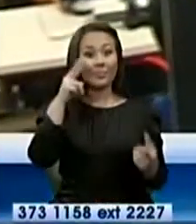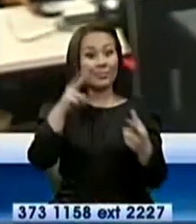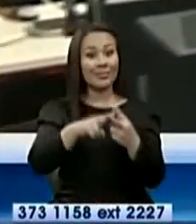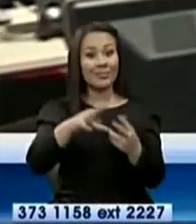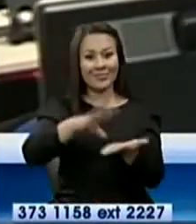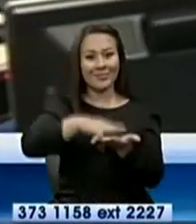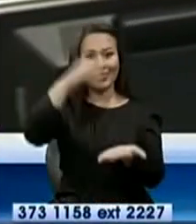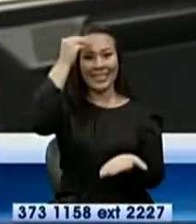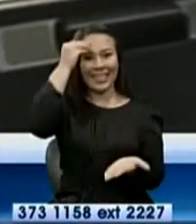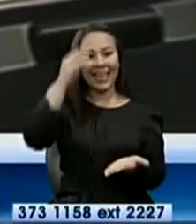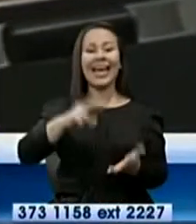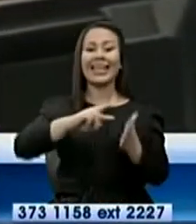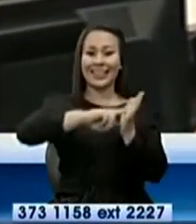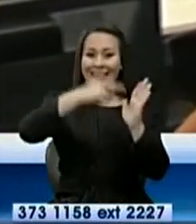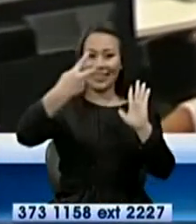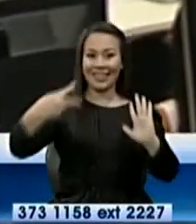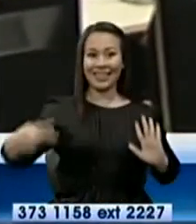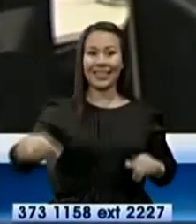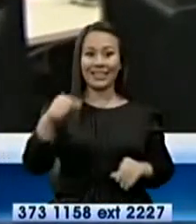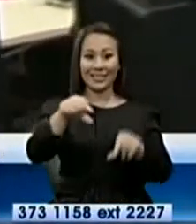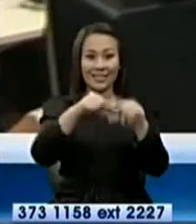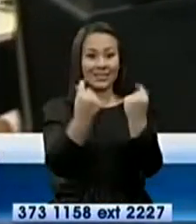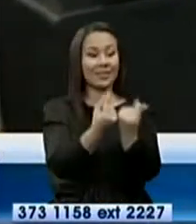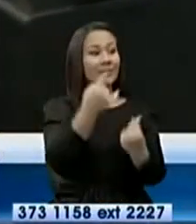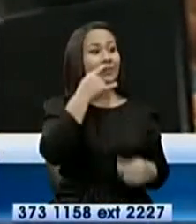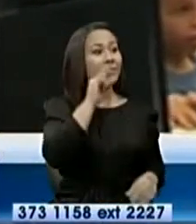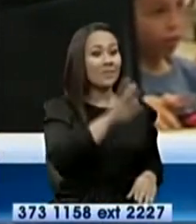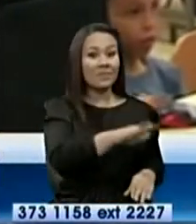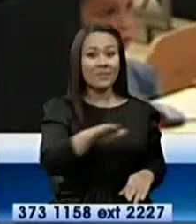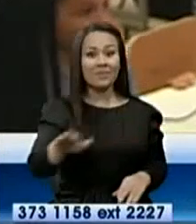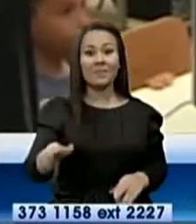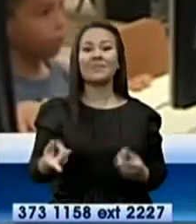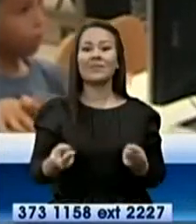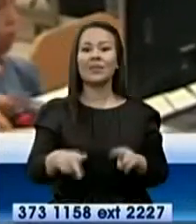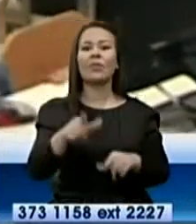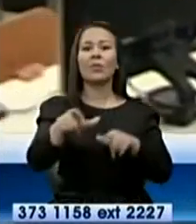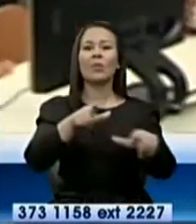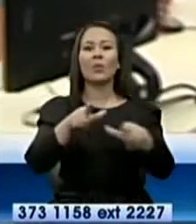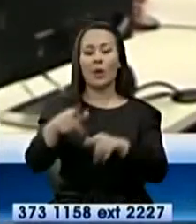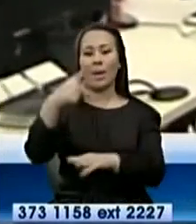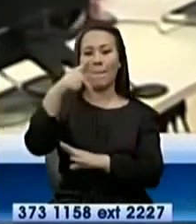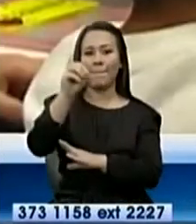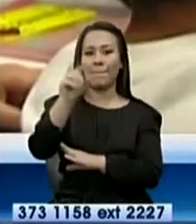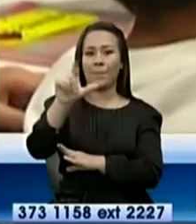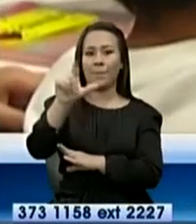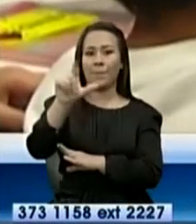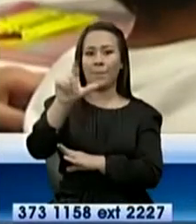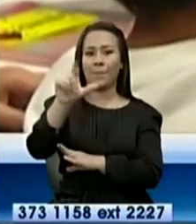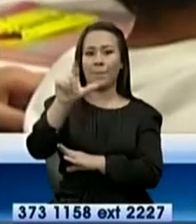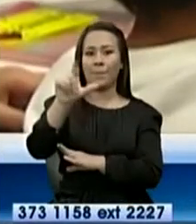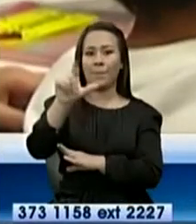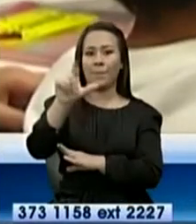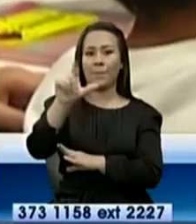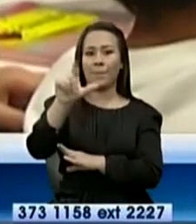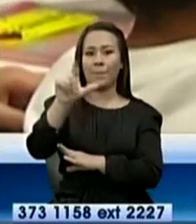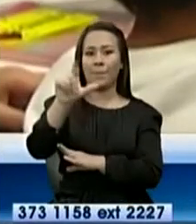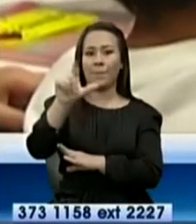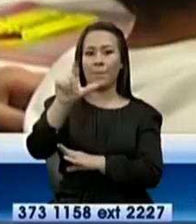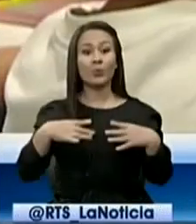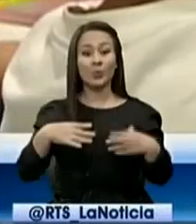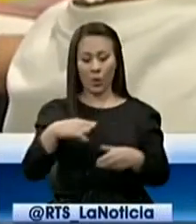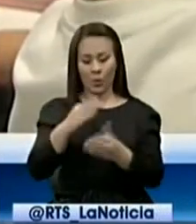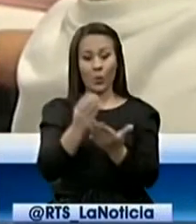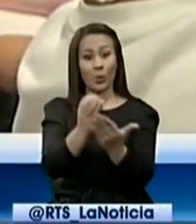Conocimientos tecnológicos son lo que este grupo de niños están aprendiendo en el Centro Polifuncional Sumar. Los cursos vacacionales